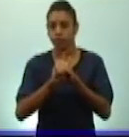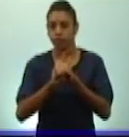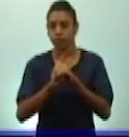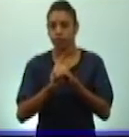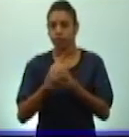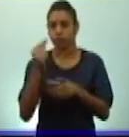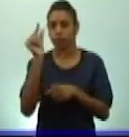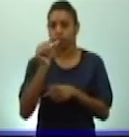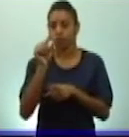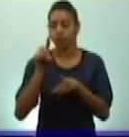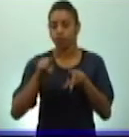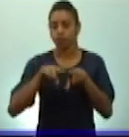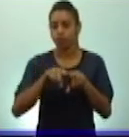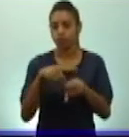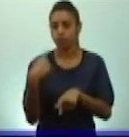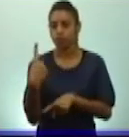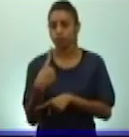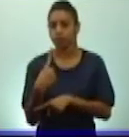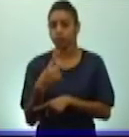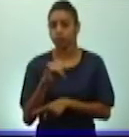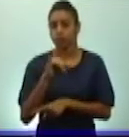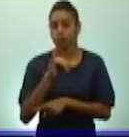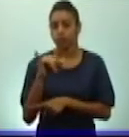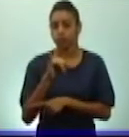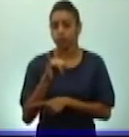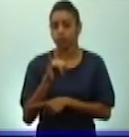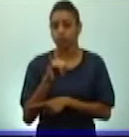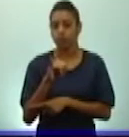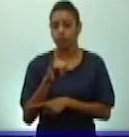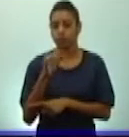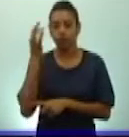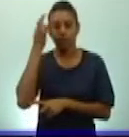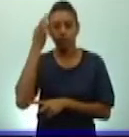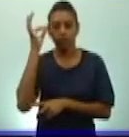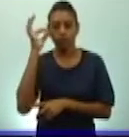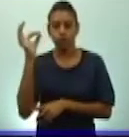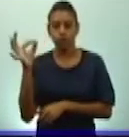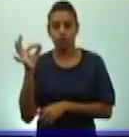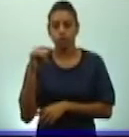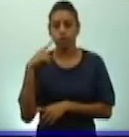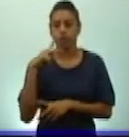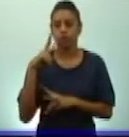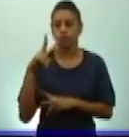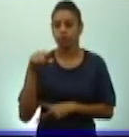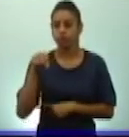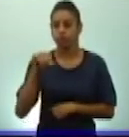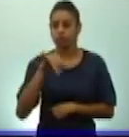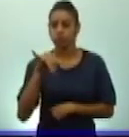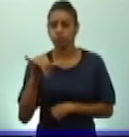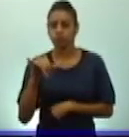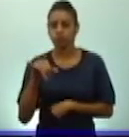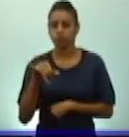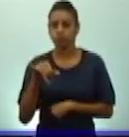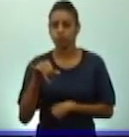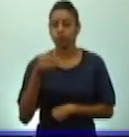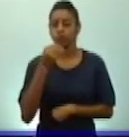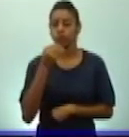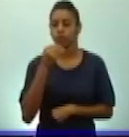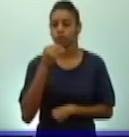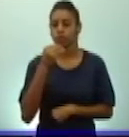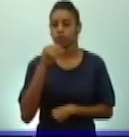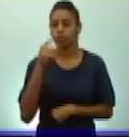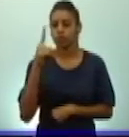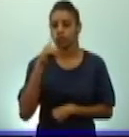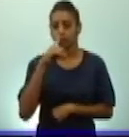vecinos, incluso las experiencias propias vividas que ya tú eres un adolescente, podrás entonces, al